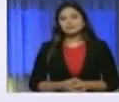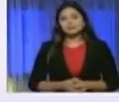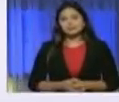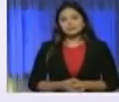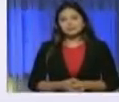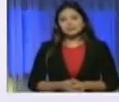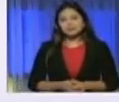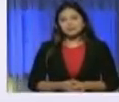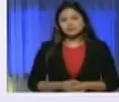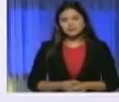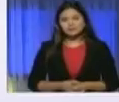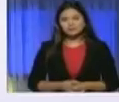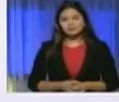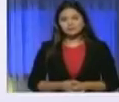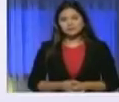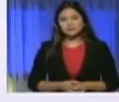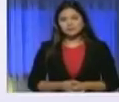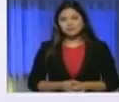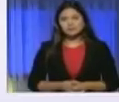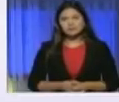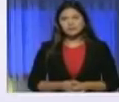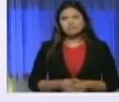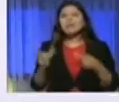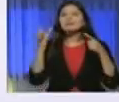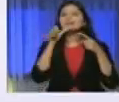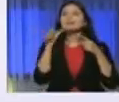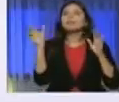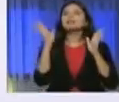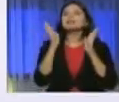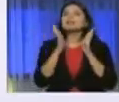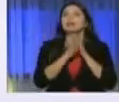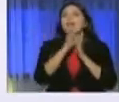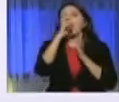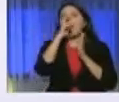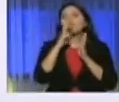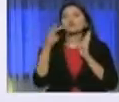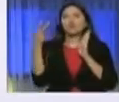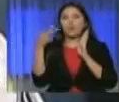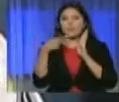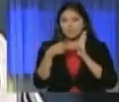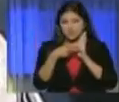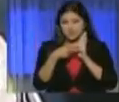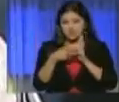Eso fue Semana Santa del año 2000, ¿sí?